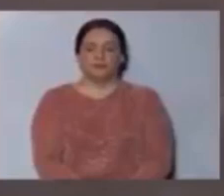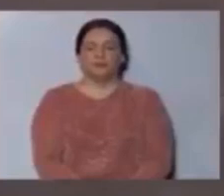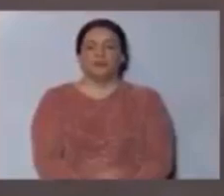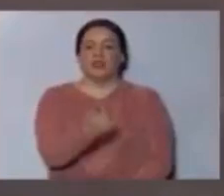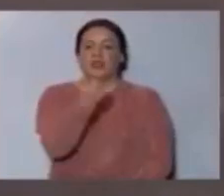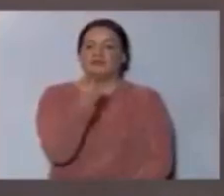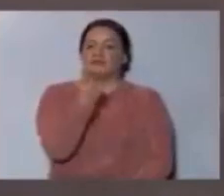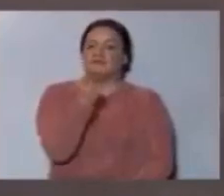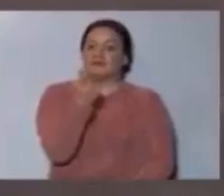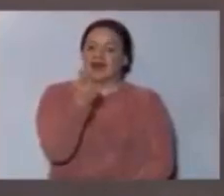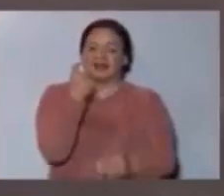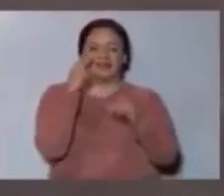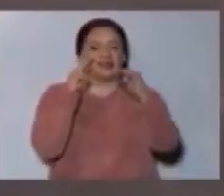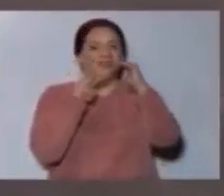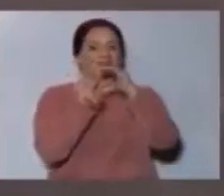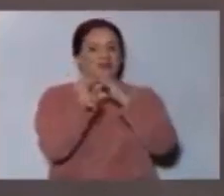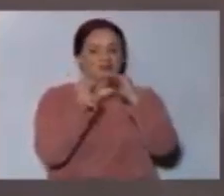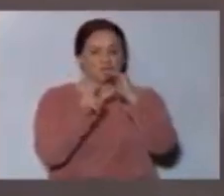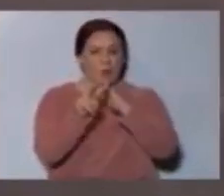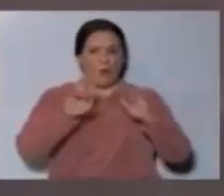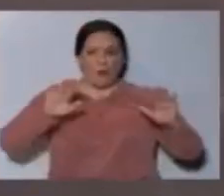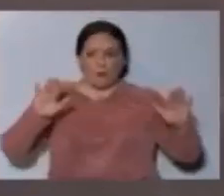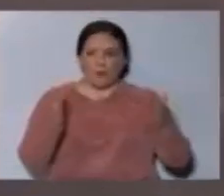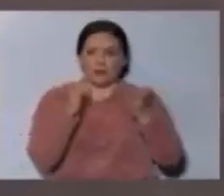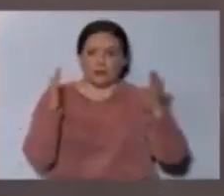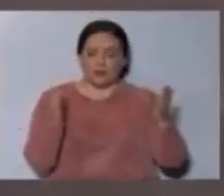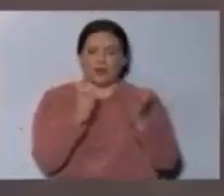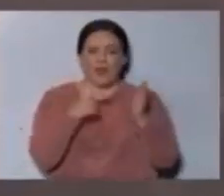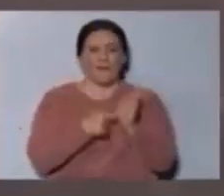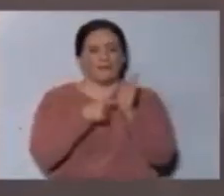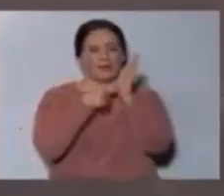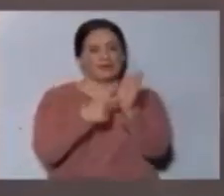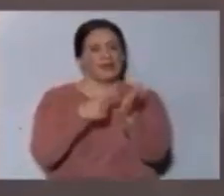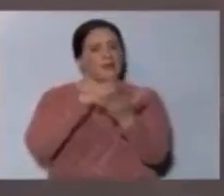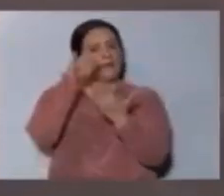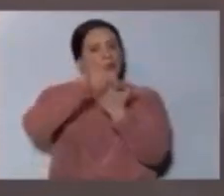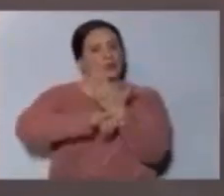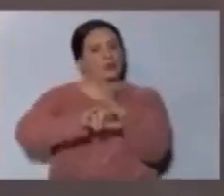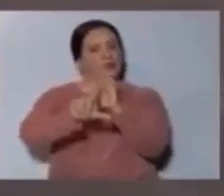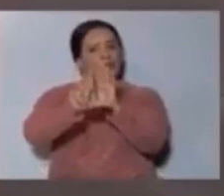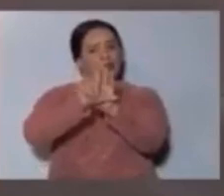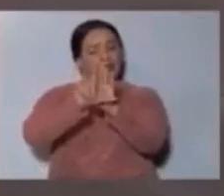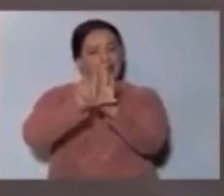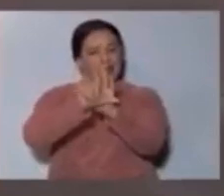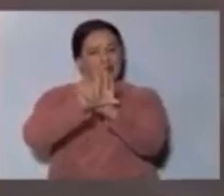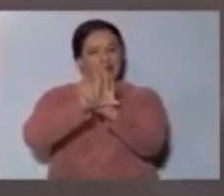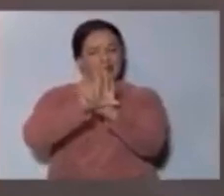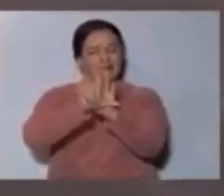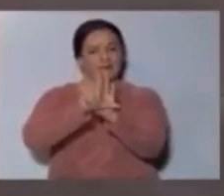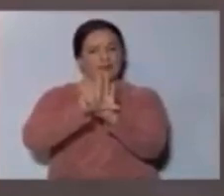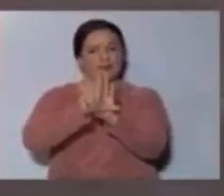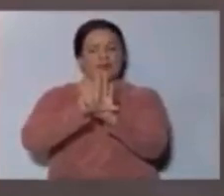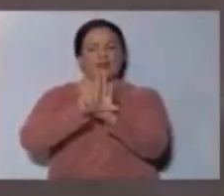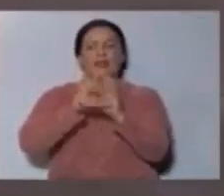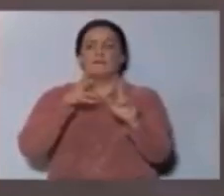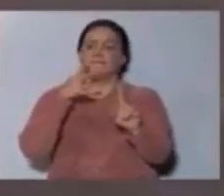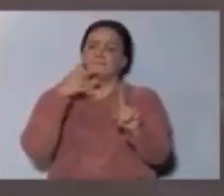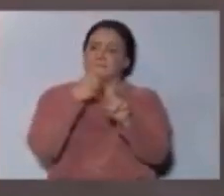Esta falta de visión me motivaron a presentar proyectos de ley que